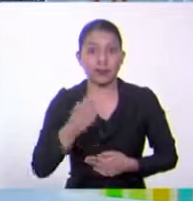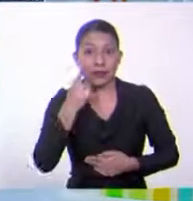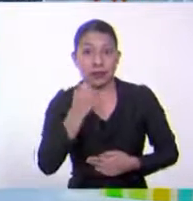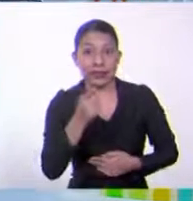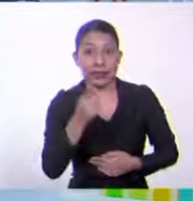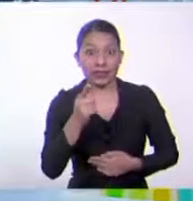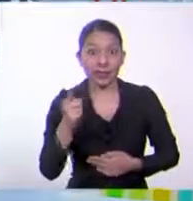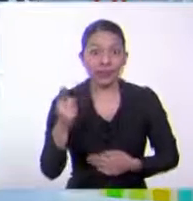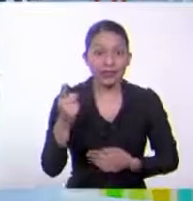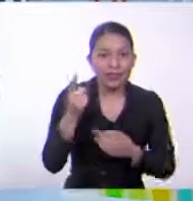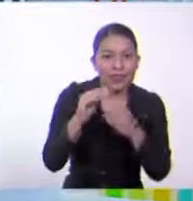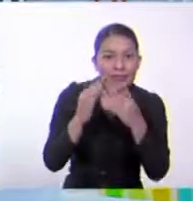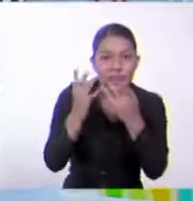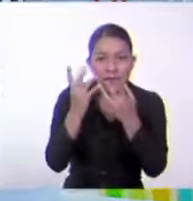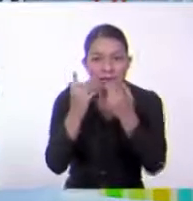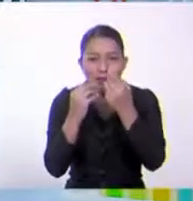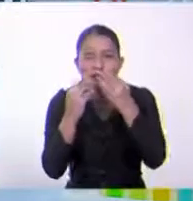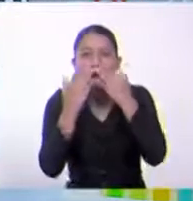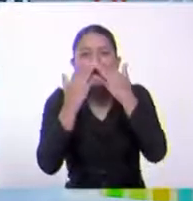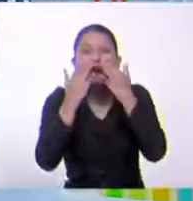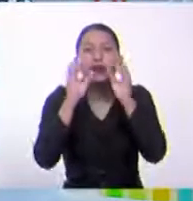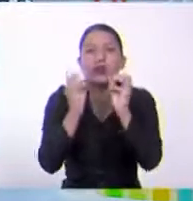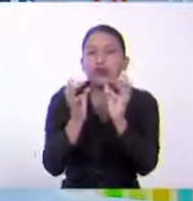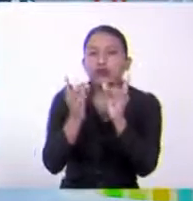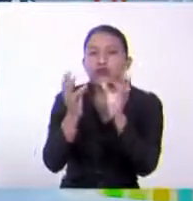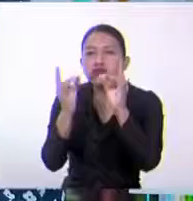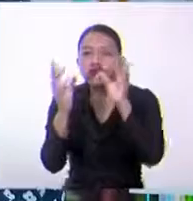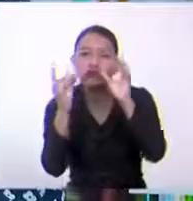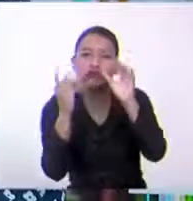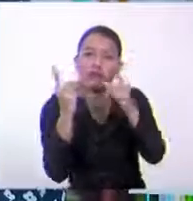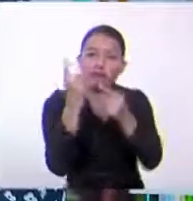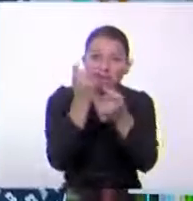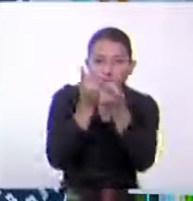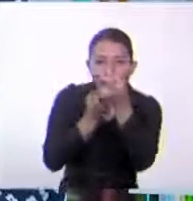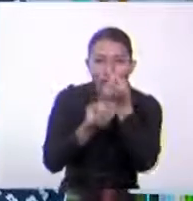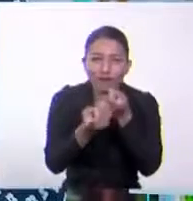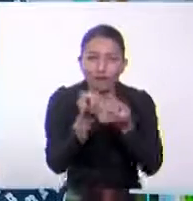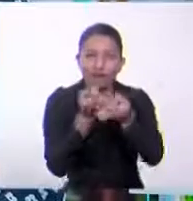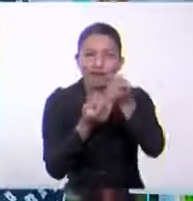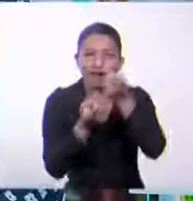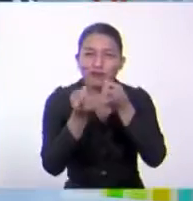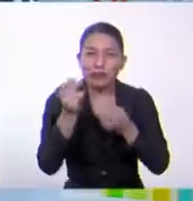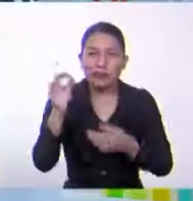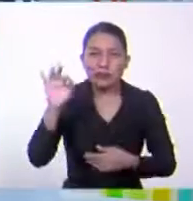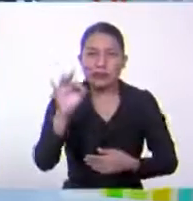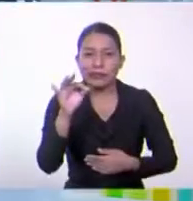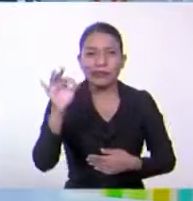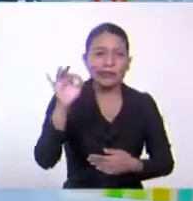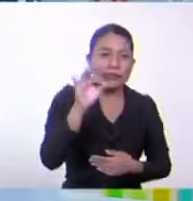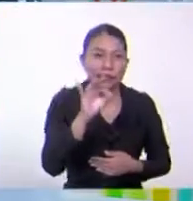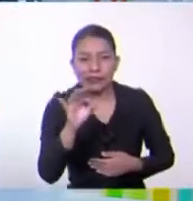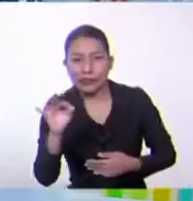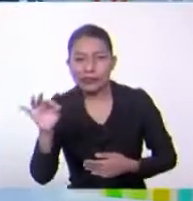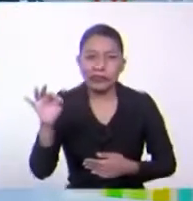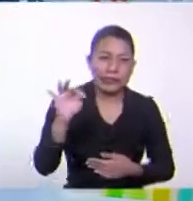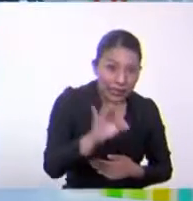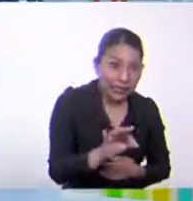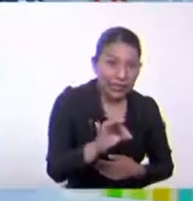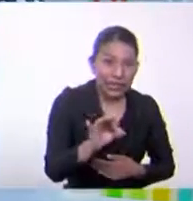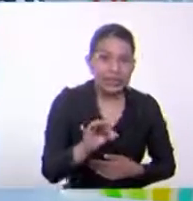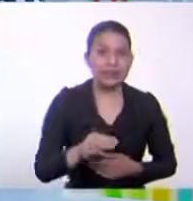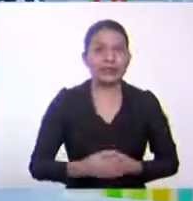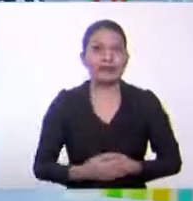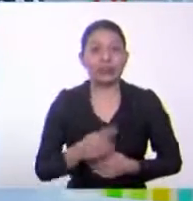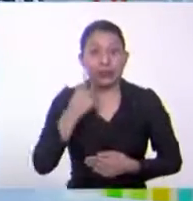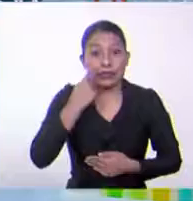son atraídas por su aroma hipnotizante. Veamos a quién escogerá. Se cae,